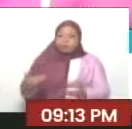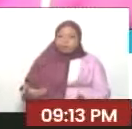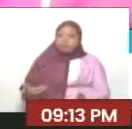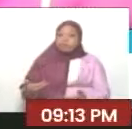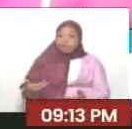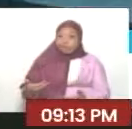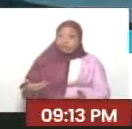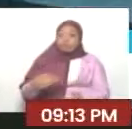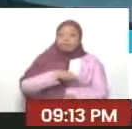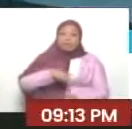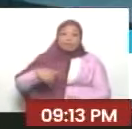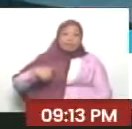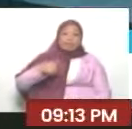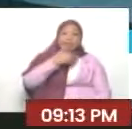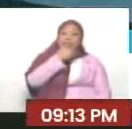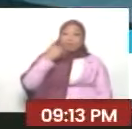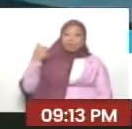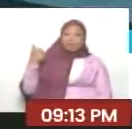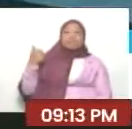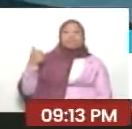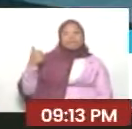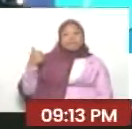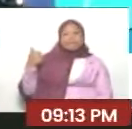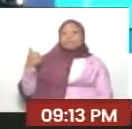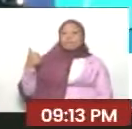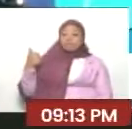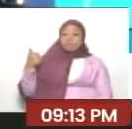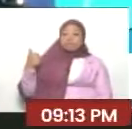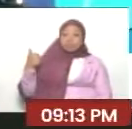Lo nuestro es lo mejor.